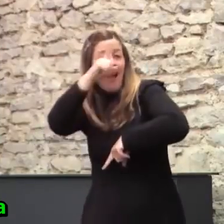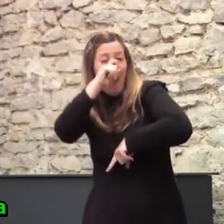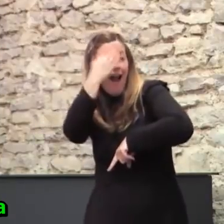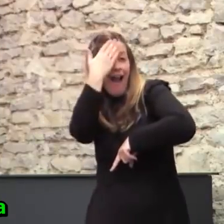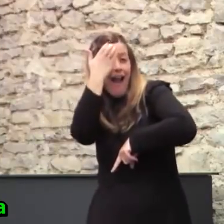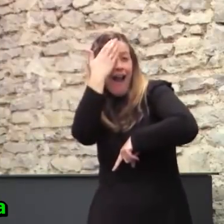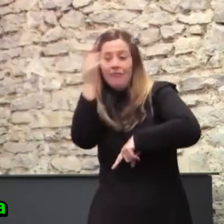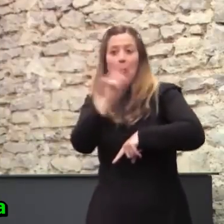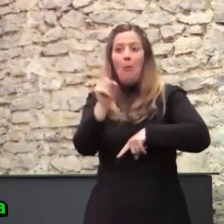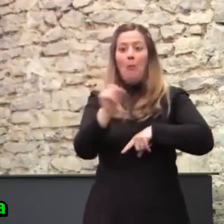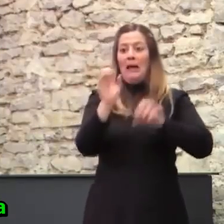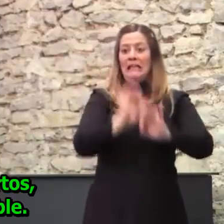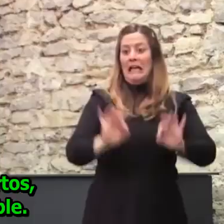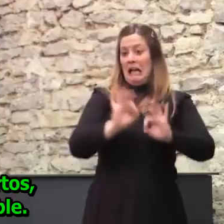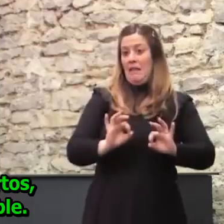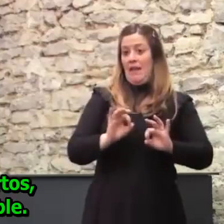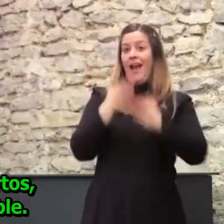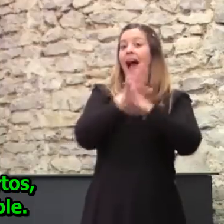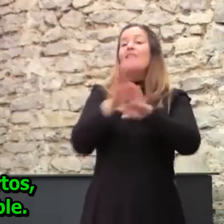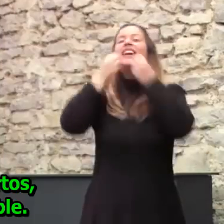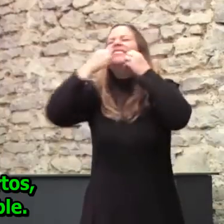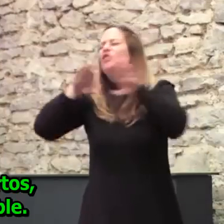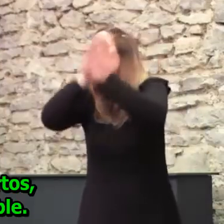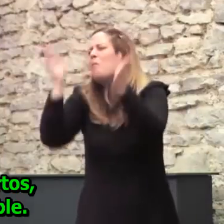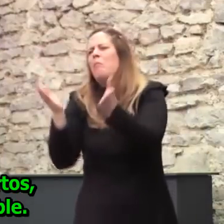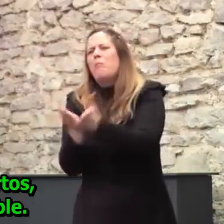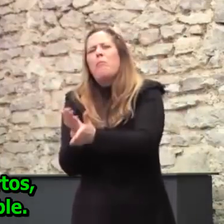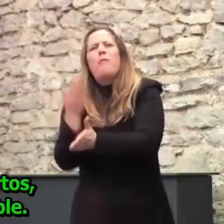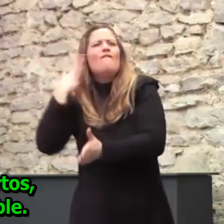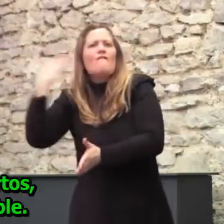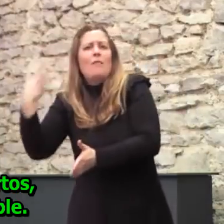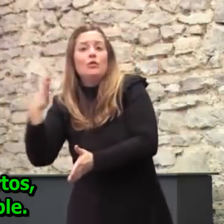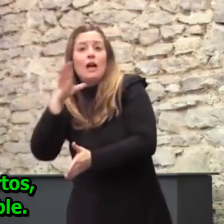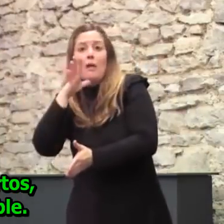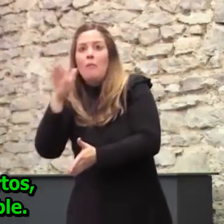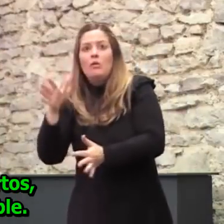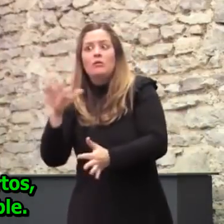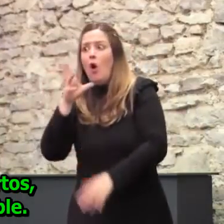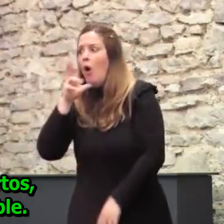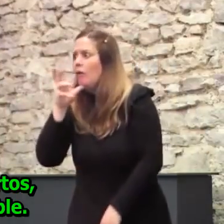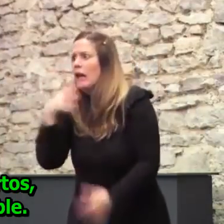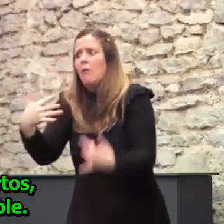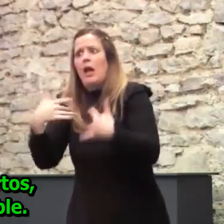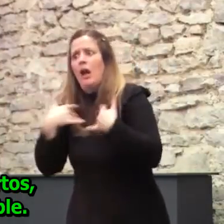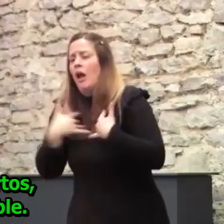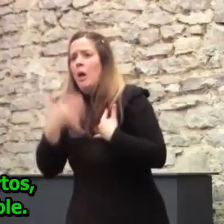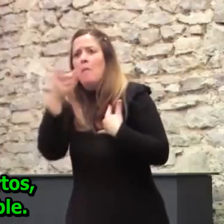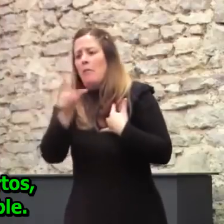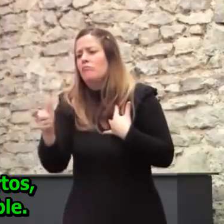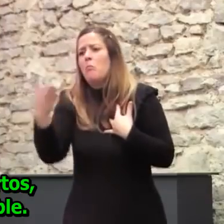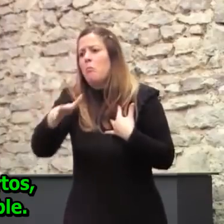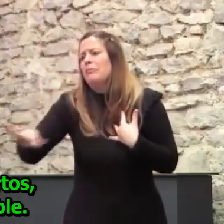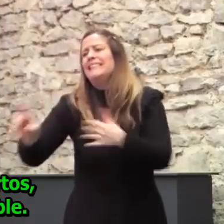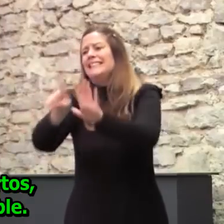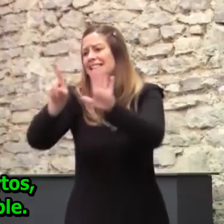historia mundialmente famosa porque es una tragedia con 6 muertos, mucho dolor, es